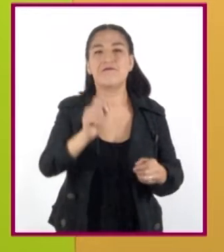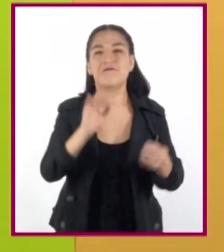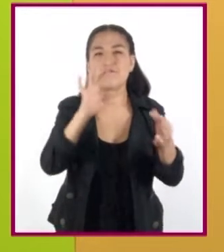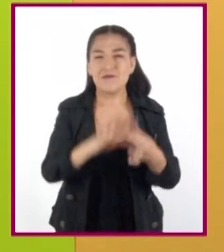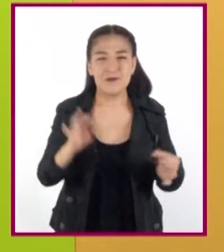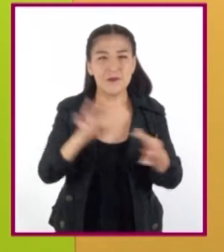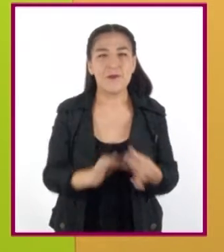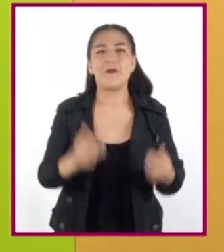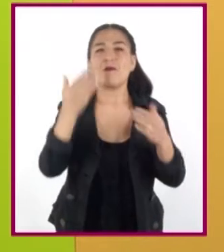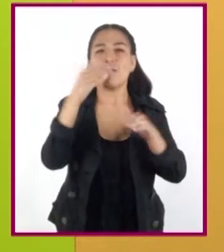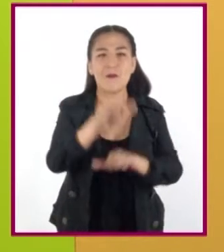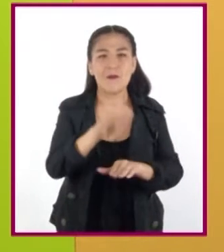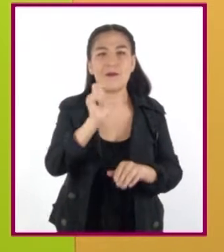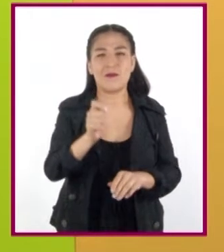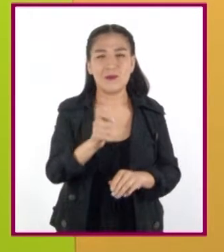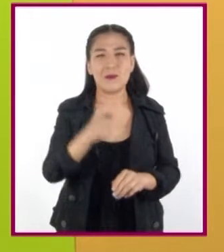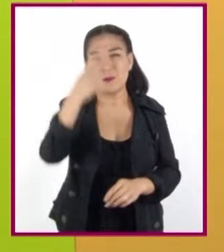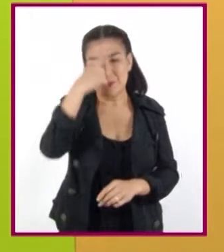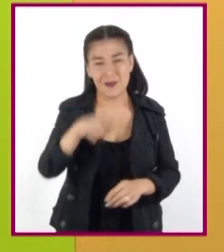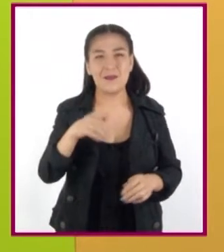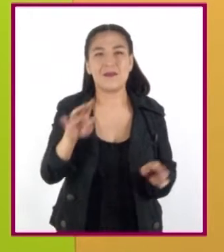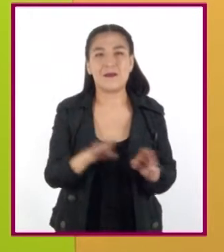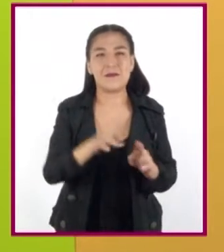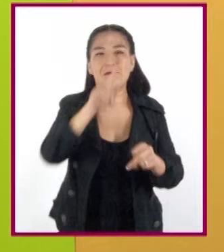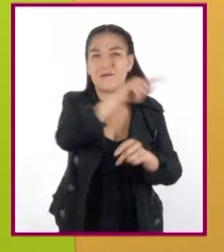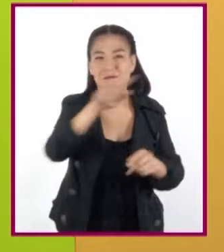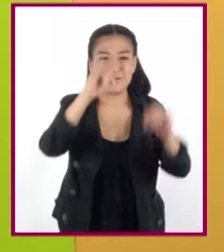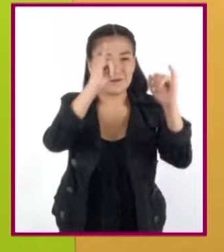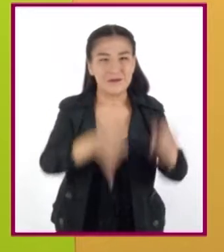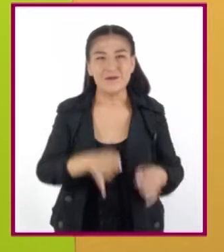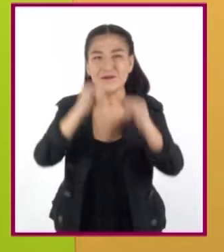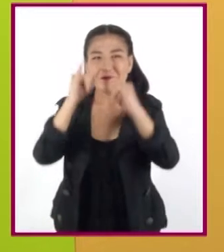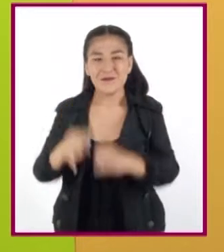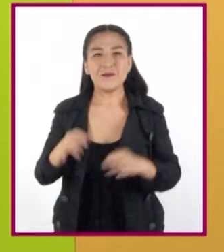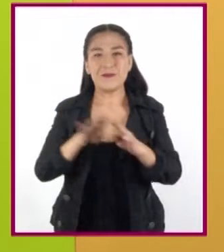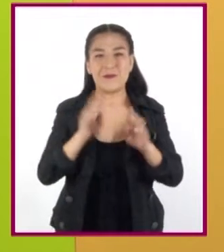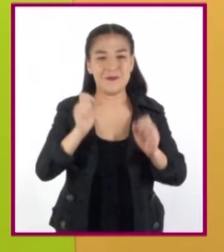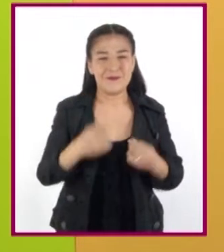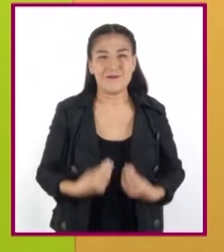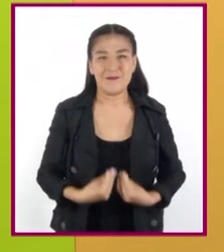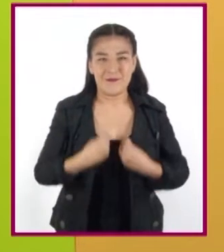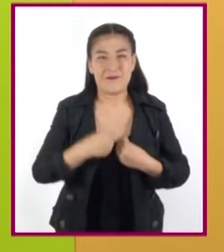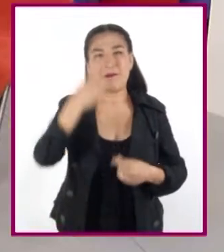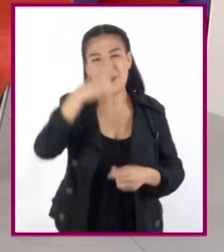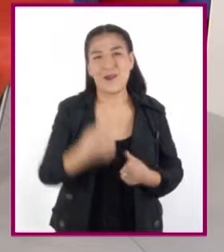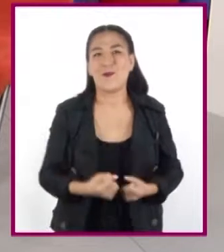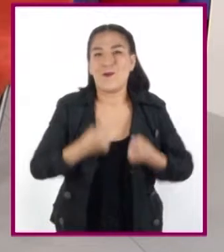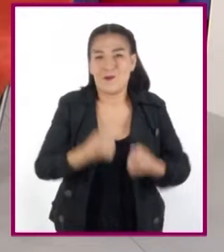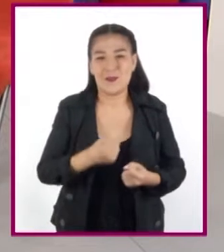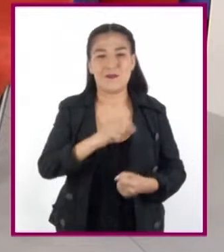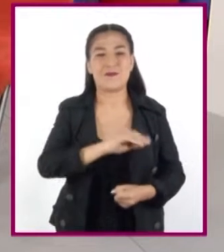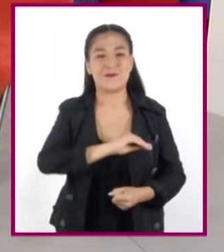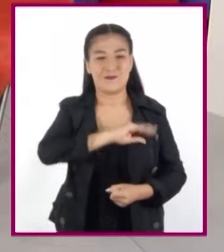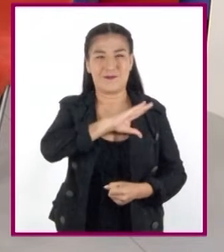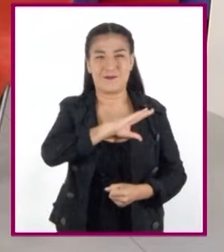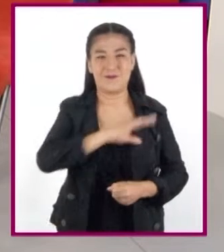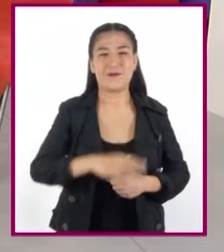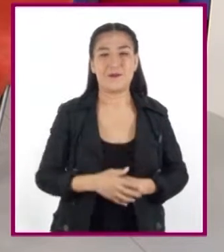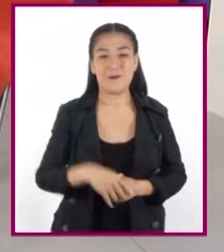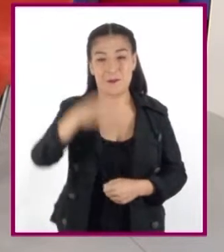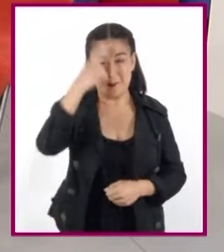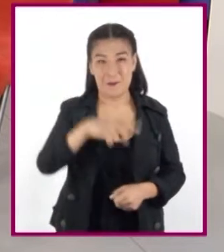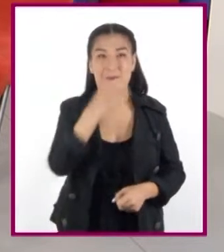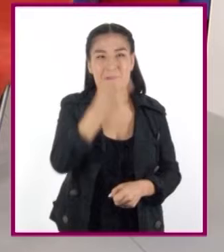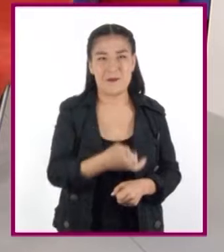cómo esto influye en la construcción de su identidad y el fortalecimiento de su autoestima. Para